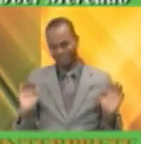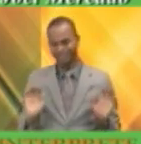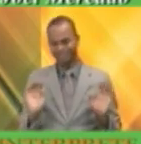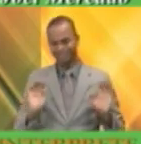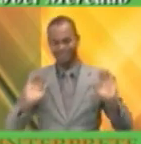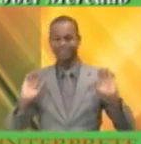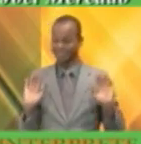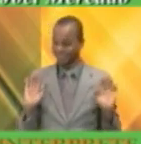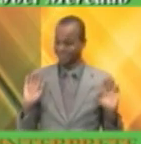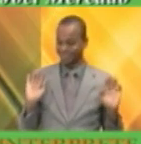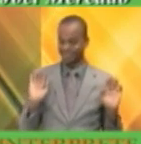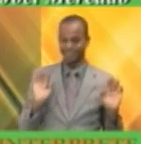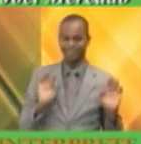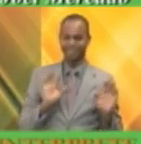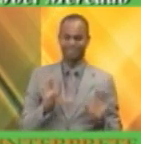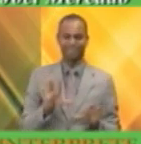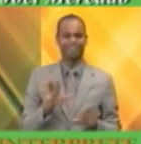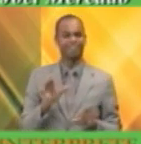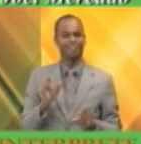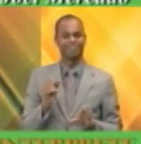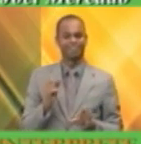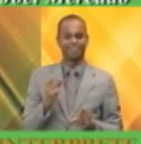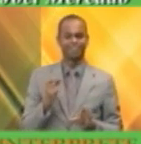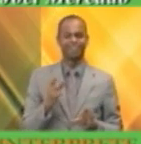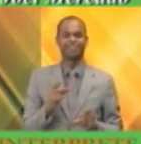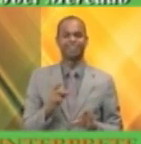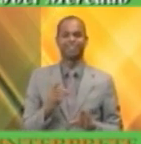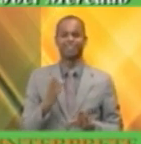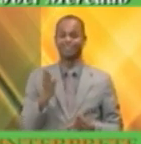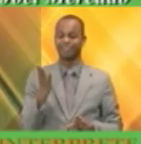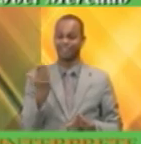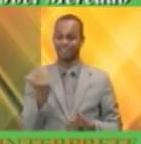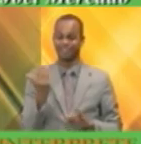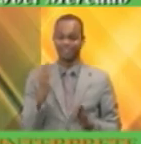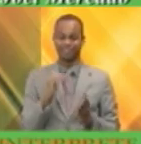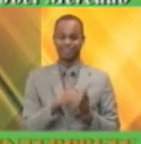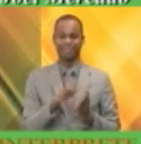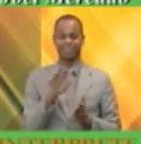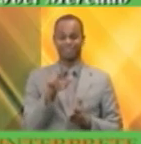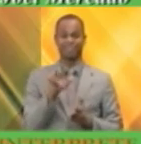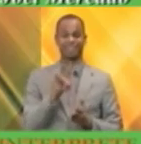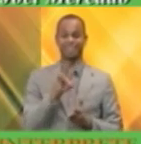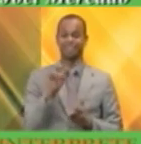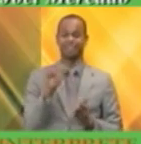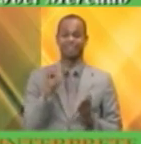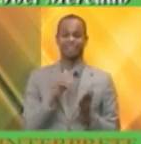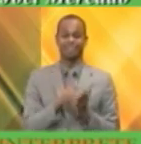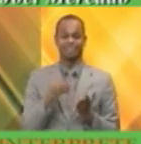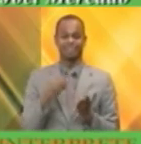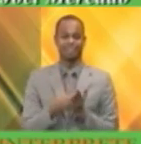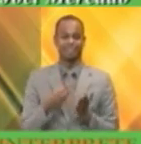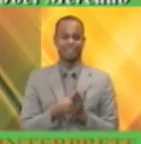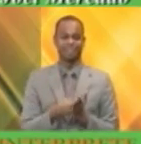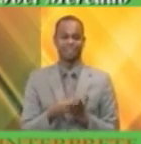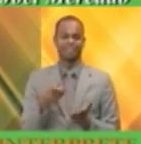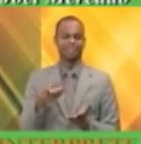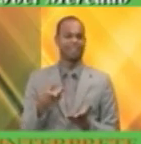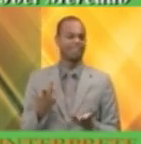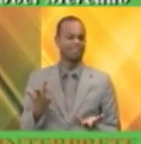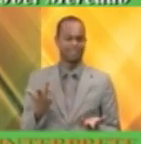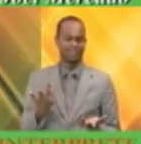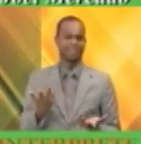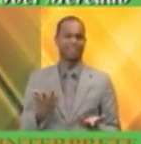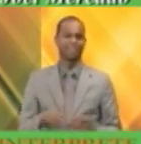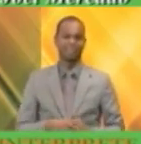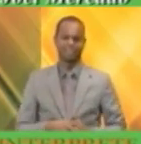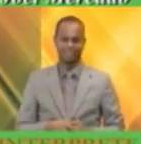entramos. Pero no saben que es un atleta que tiene... $15,000 son $700,000. Sí. No es que sea tampoco la cosa.